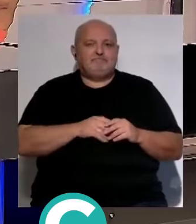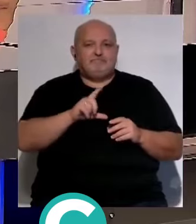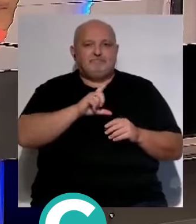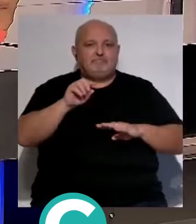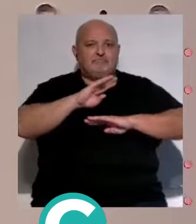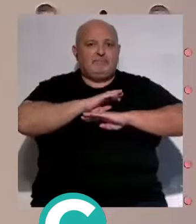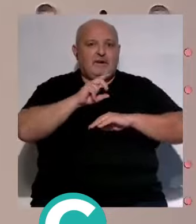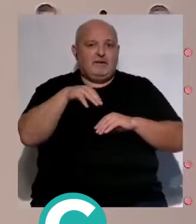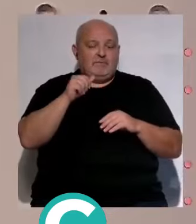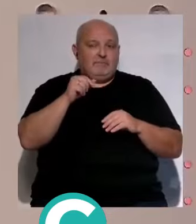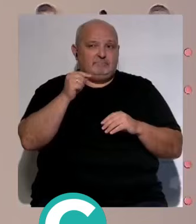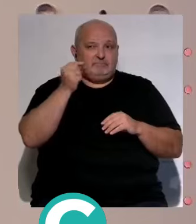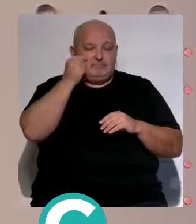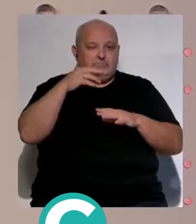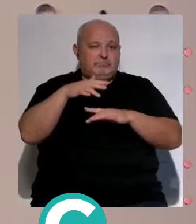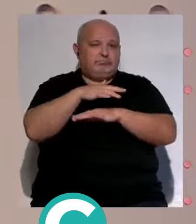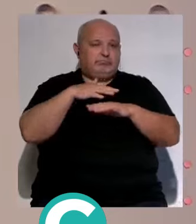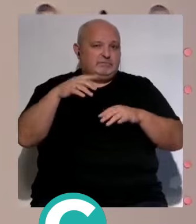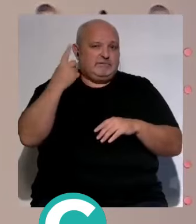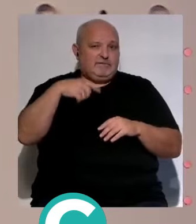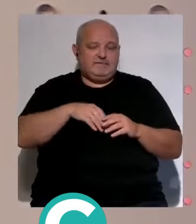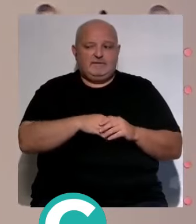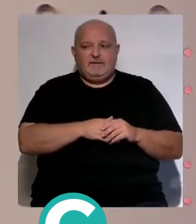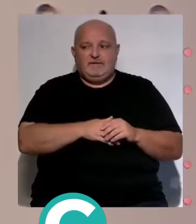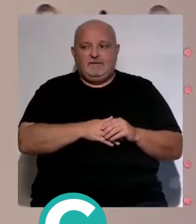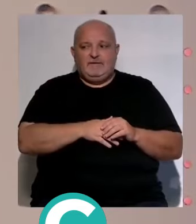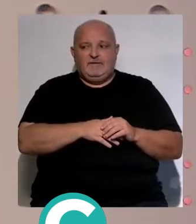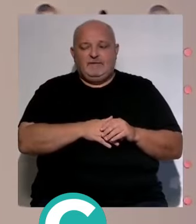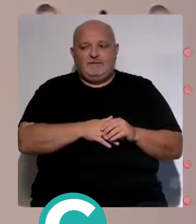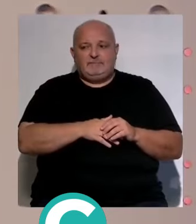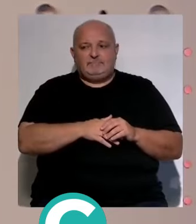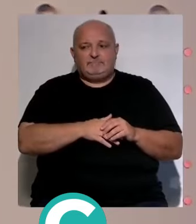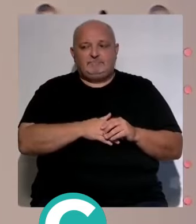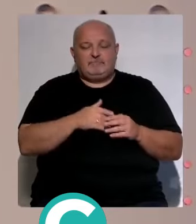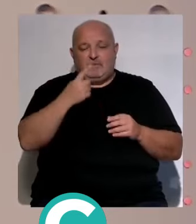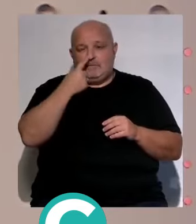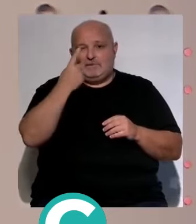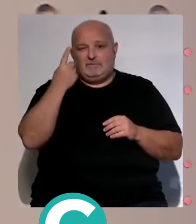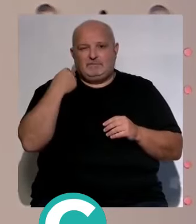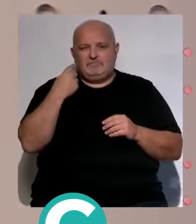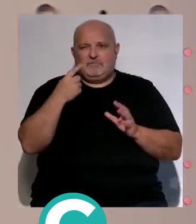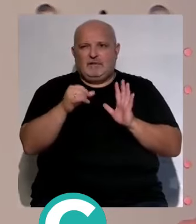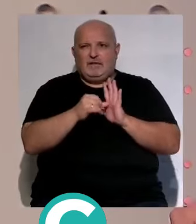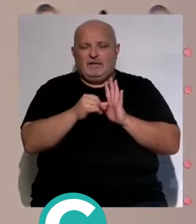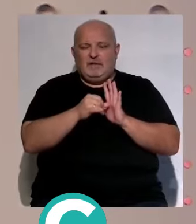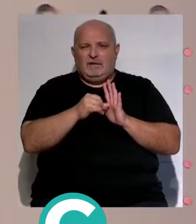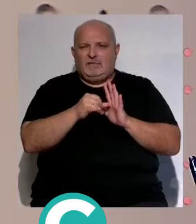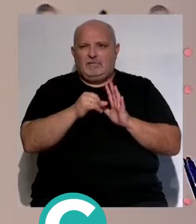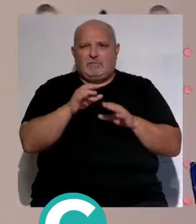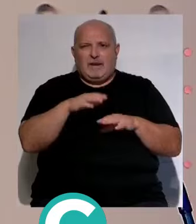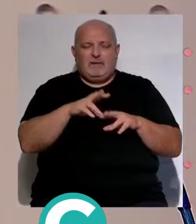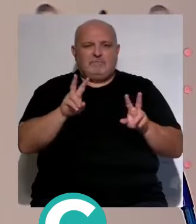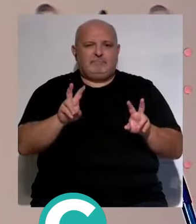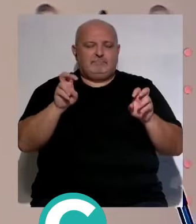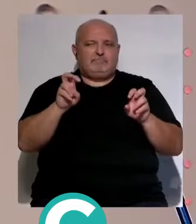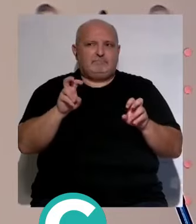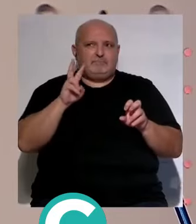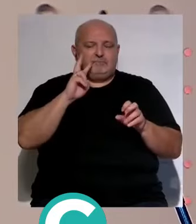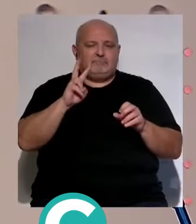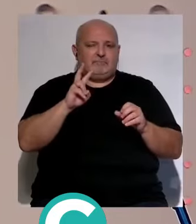Conan. Era vos populi, ¿no? Yo creo que quizás el año pasado, creo que sí fue el año para